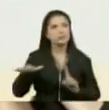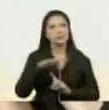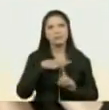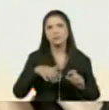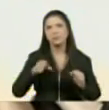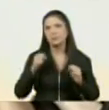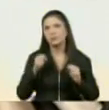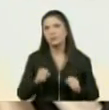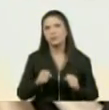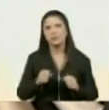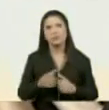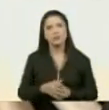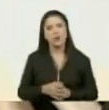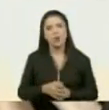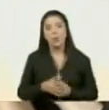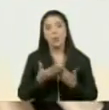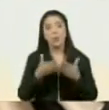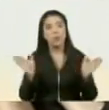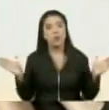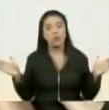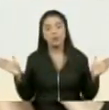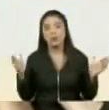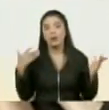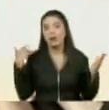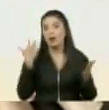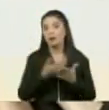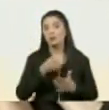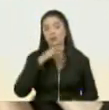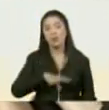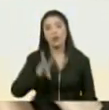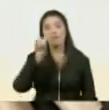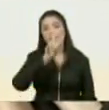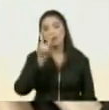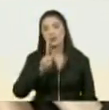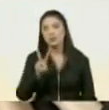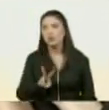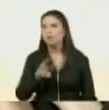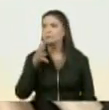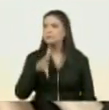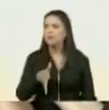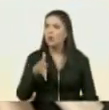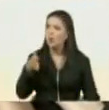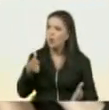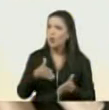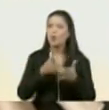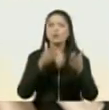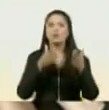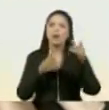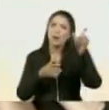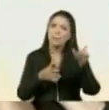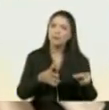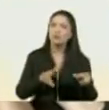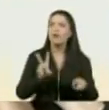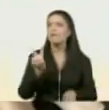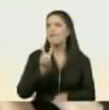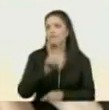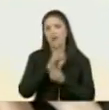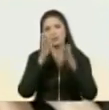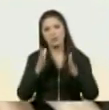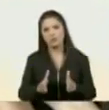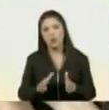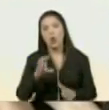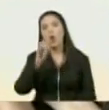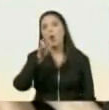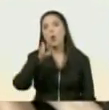el más brutal linchamiento público que haya ocurrido en la historia de Venezuela, perpetrado contra la persona, el venezolano